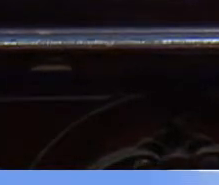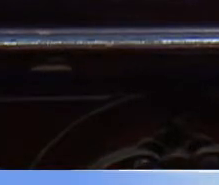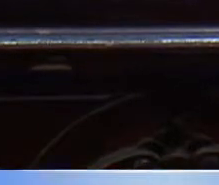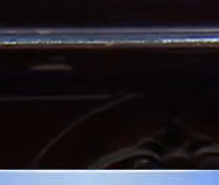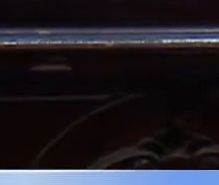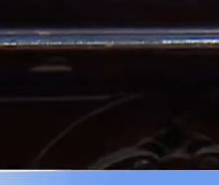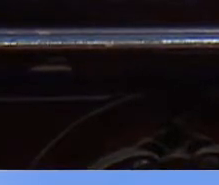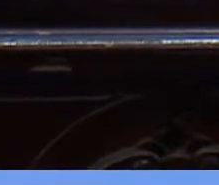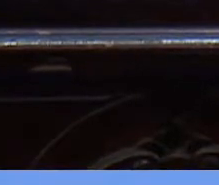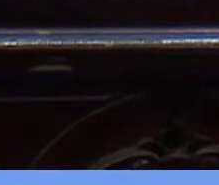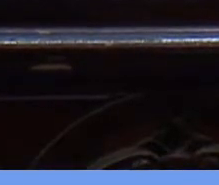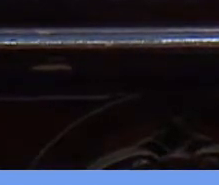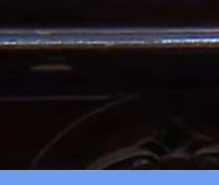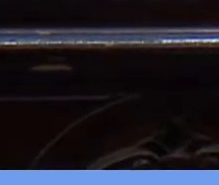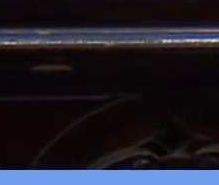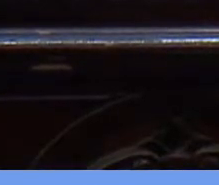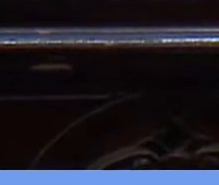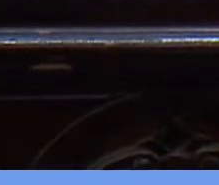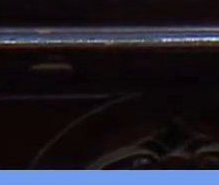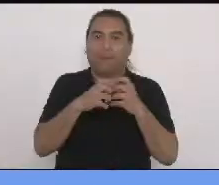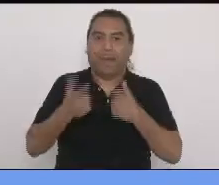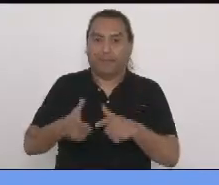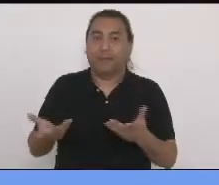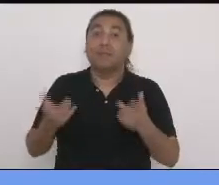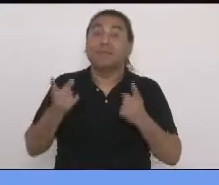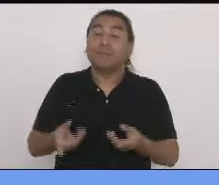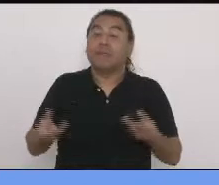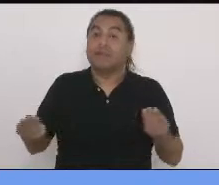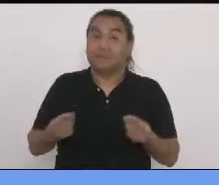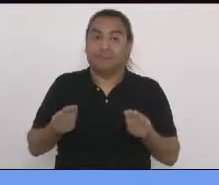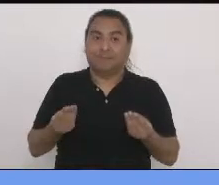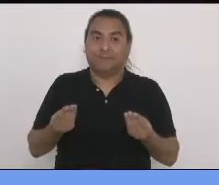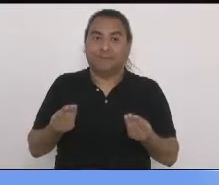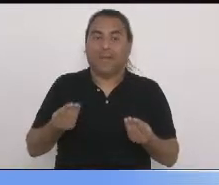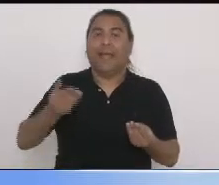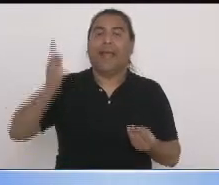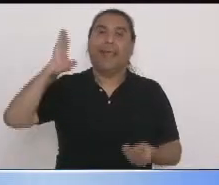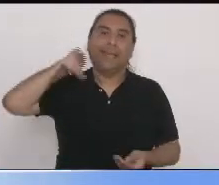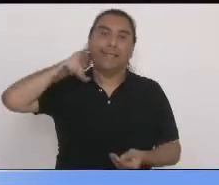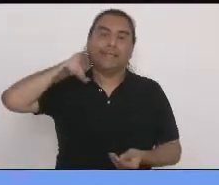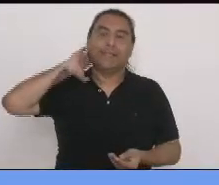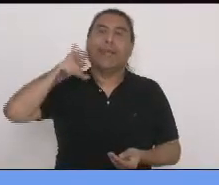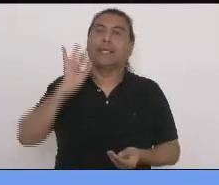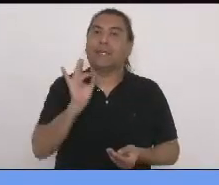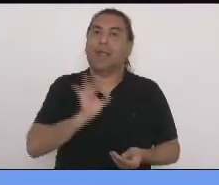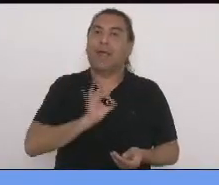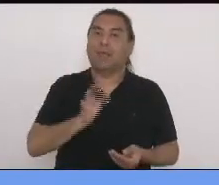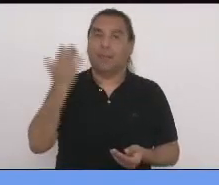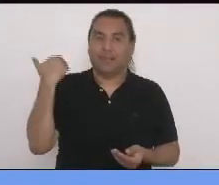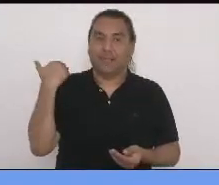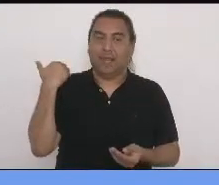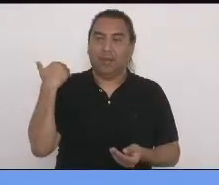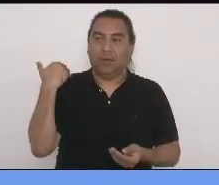enriqueciendo realmente el debate pero además el 16 de diciembre del año pasado